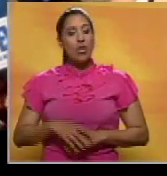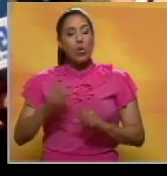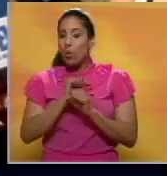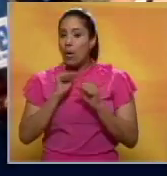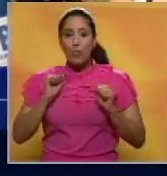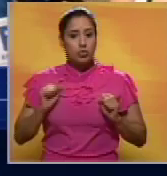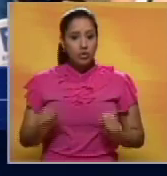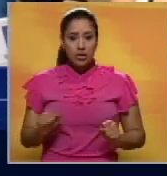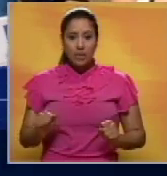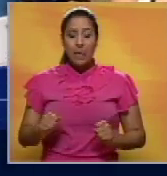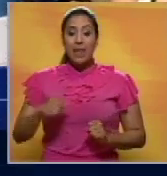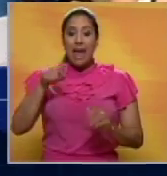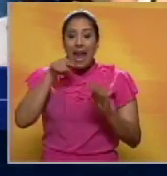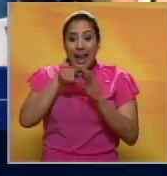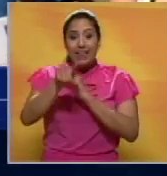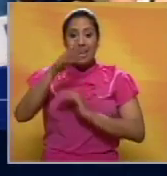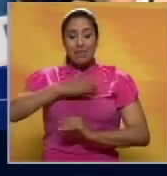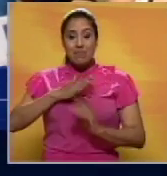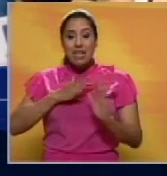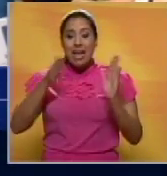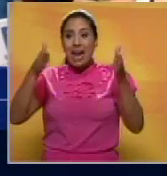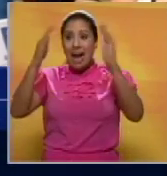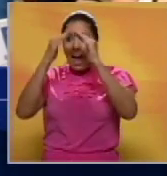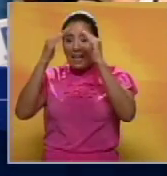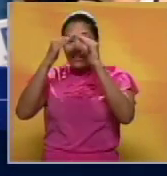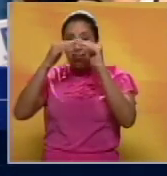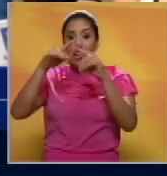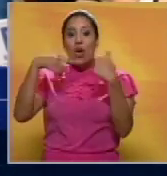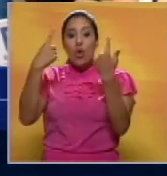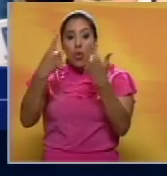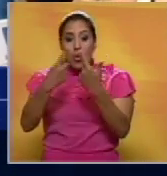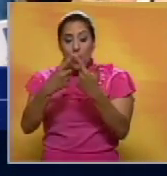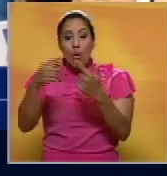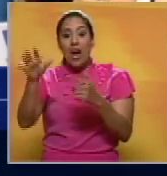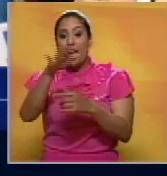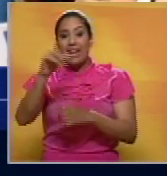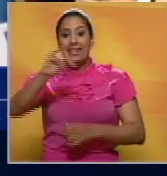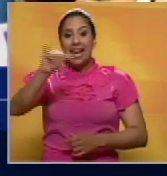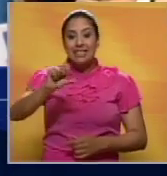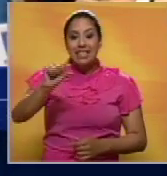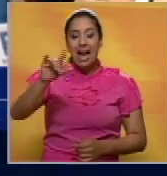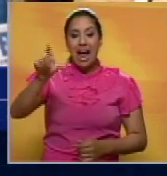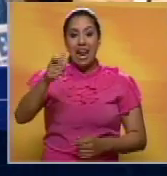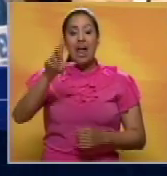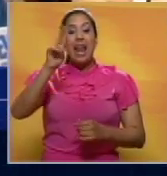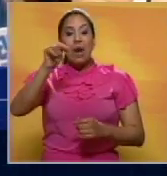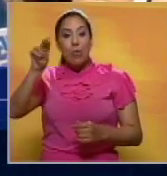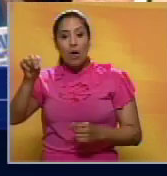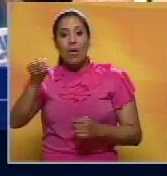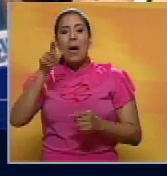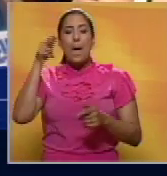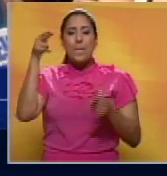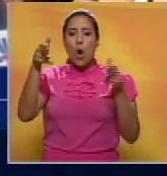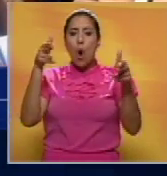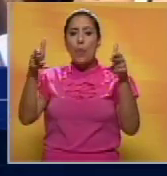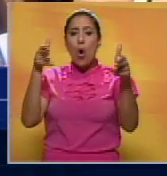es posible que entren a mi urbanización, en la urbanización de la zona de Tazajal, en Naguanagua,